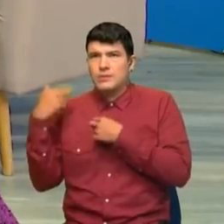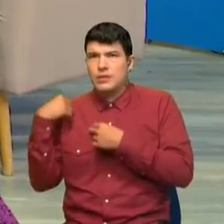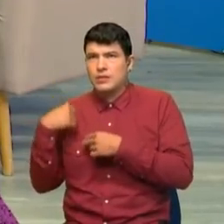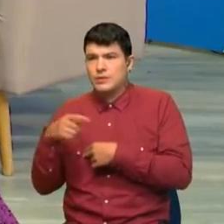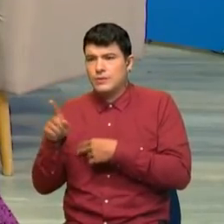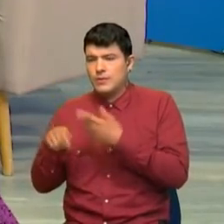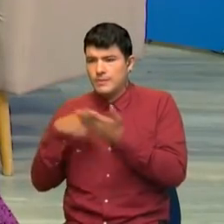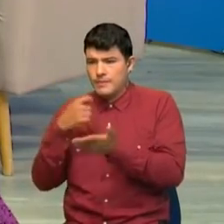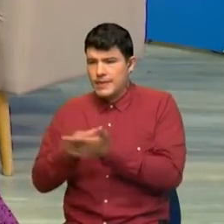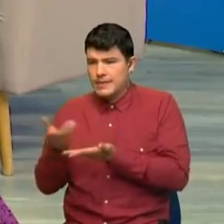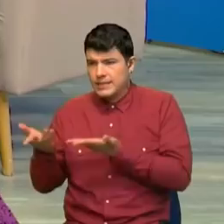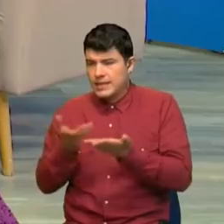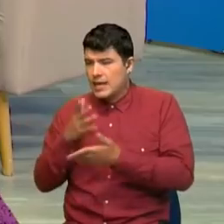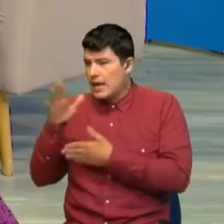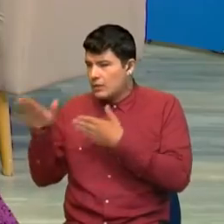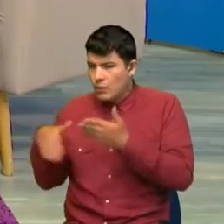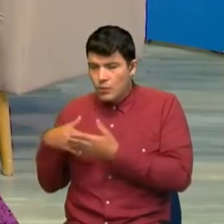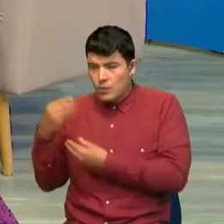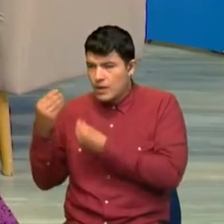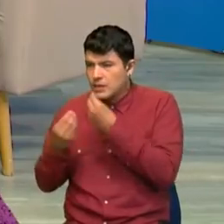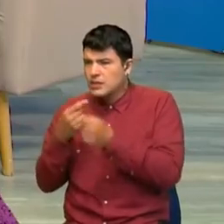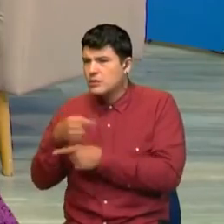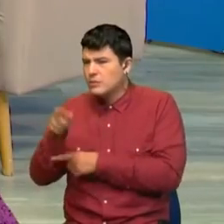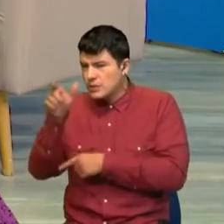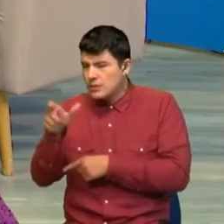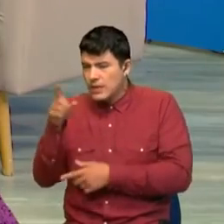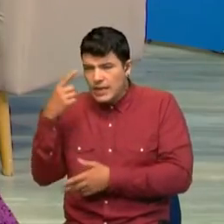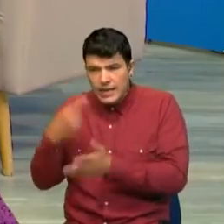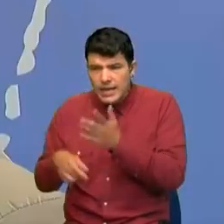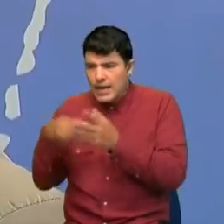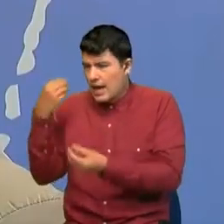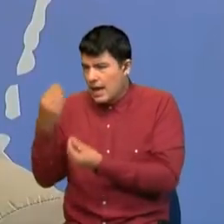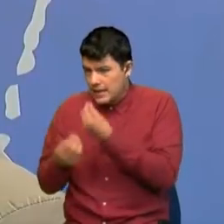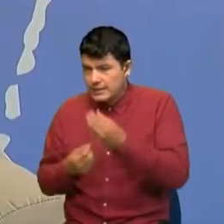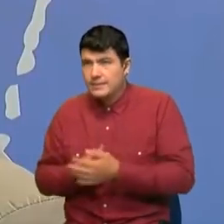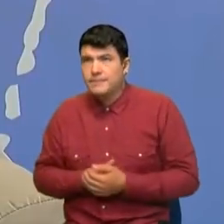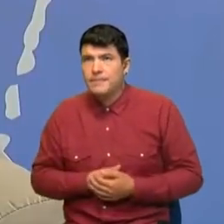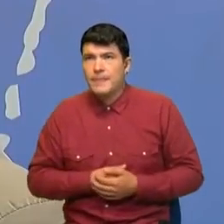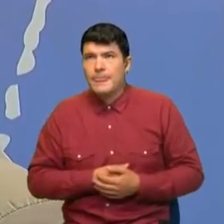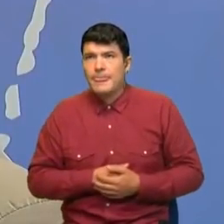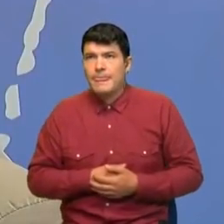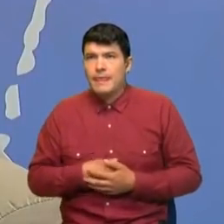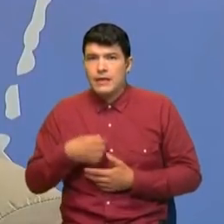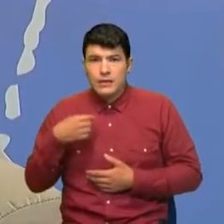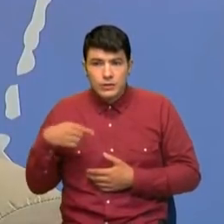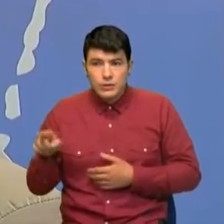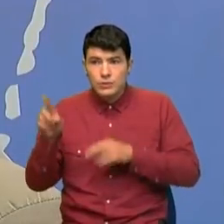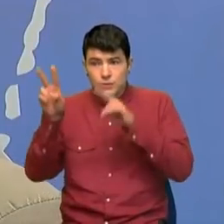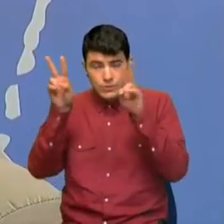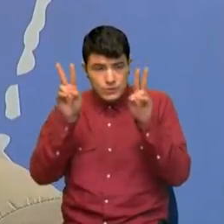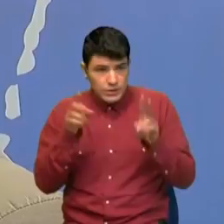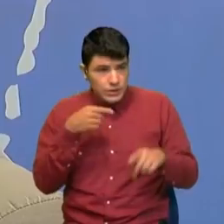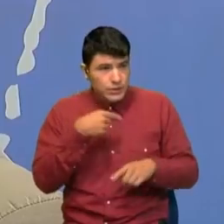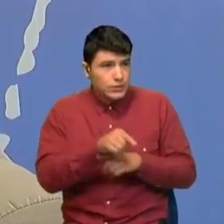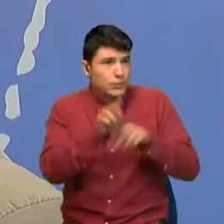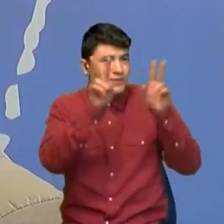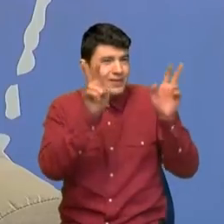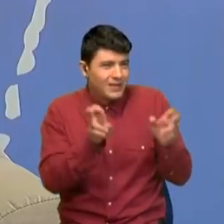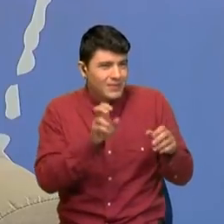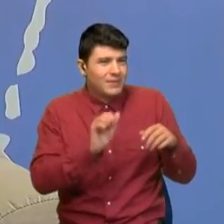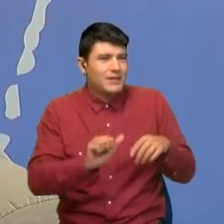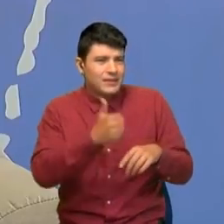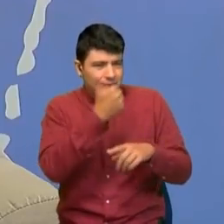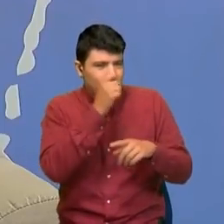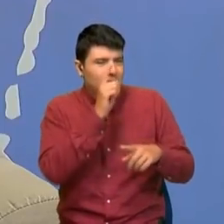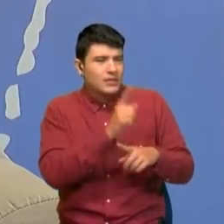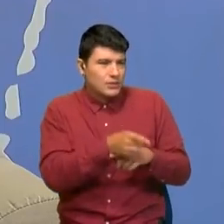paga servicios, hace todo. ¿Qué debe hacer? Bueno, el tema principal es sobre la vocación hereditaria. En